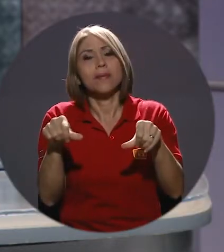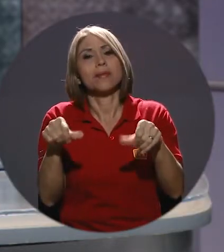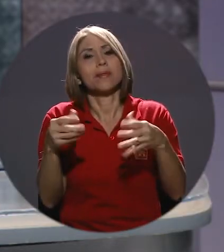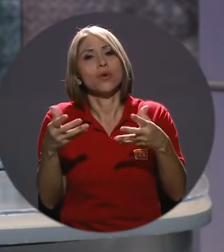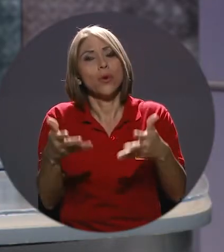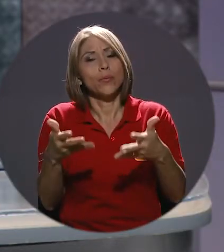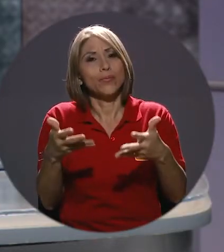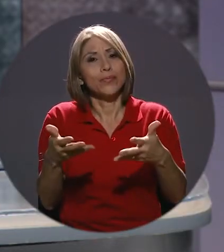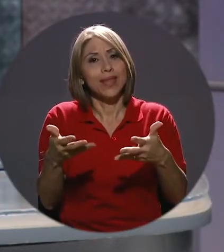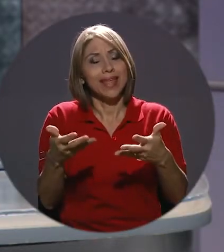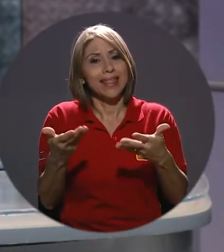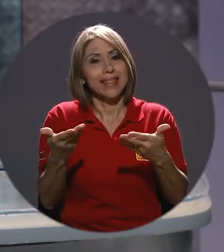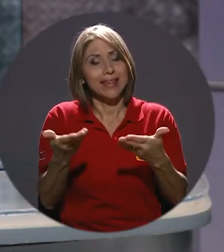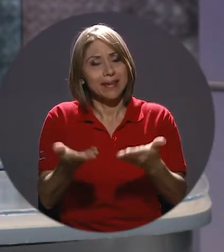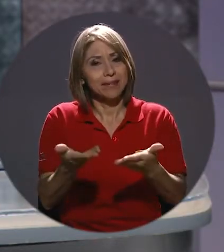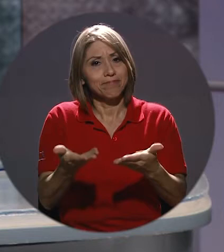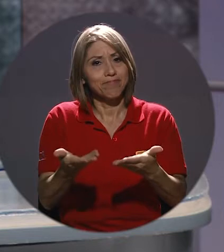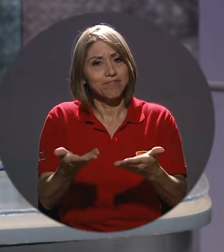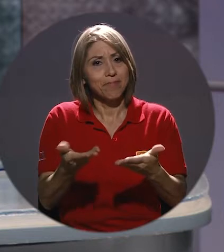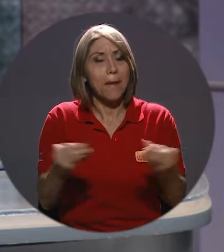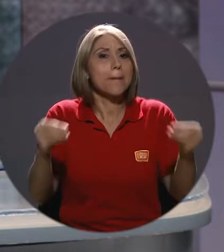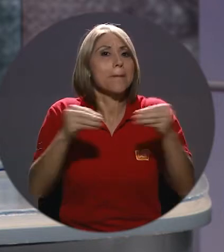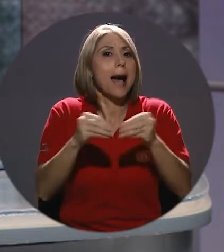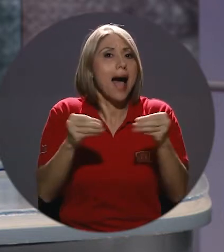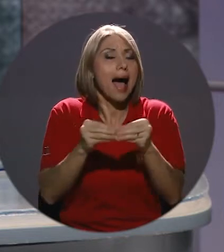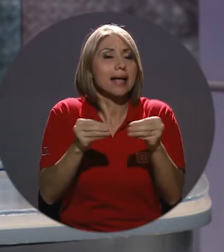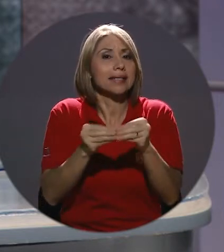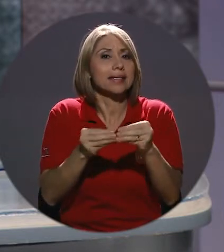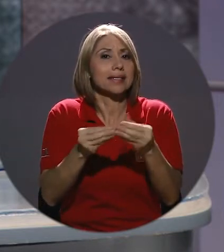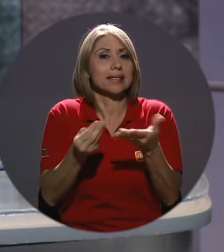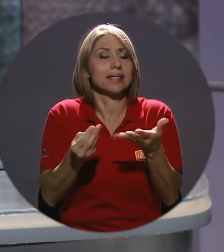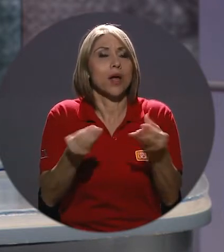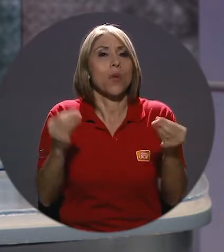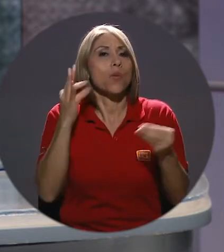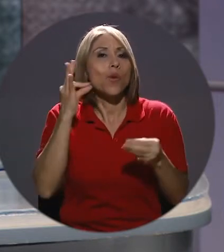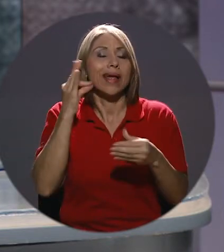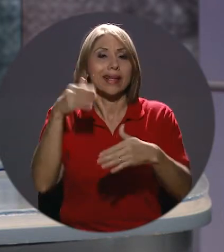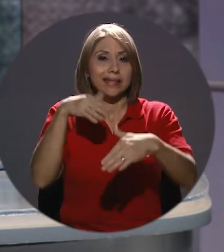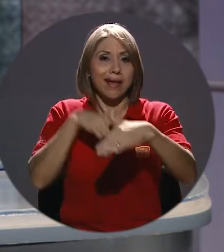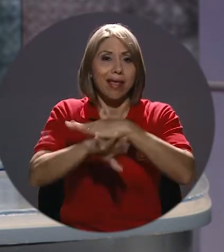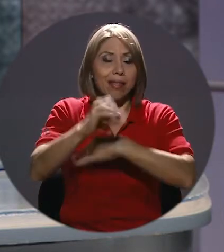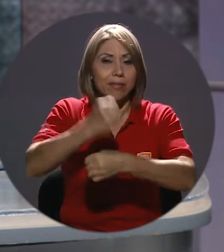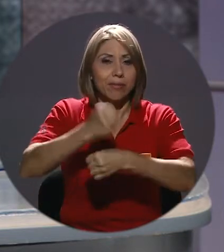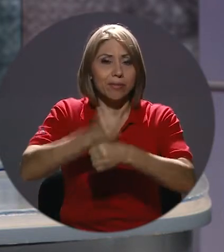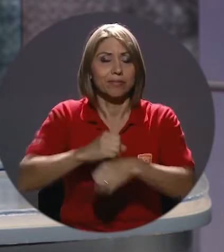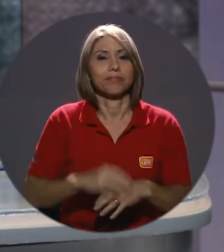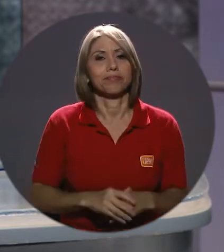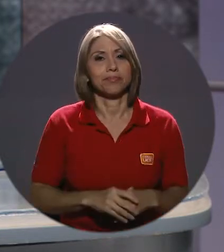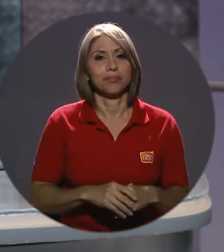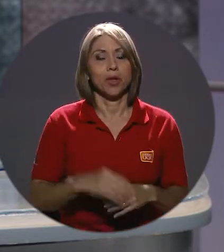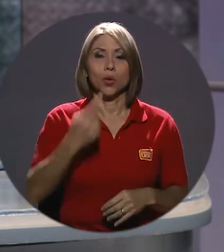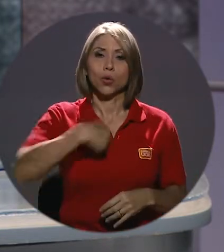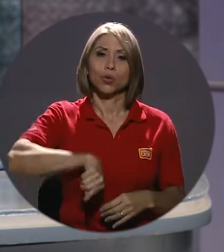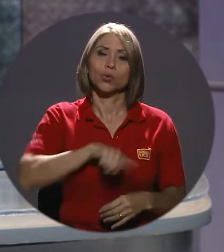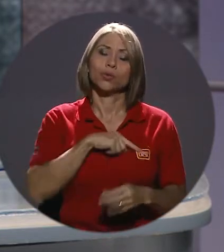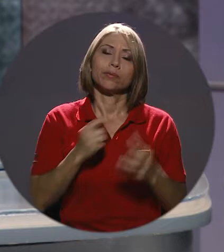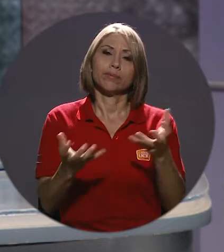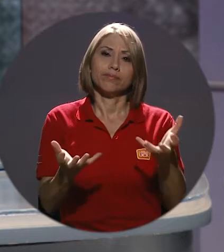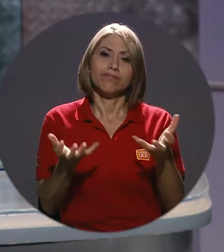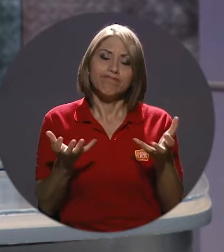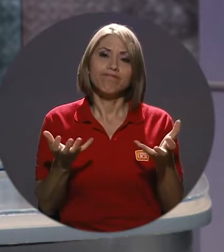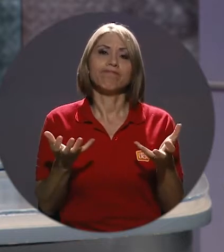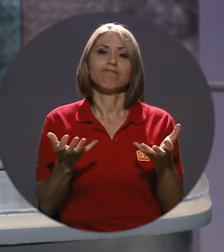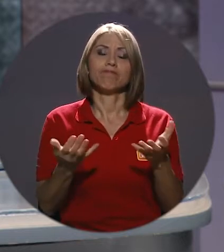de, precisamente que nos ocupa, de mayor ingreso de las mujeres al mercado laboral. Nosotros